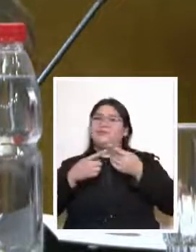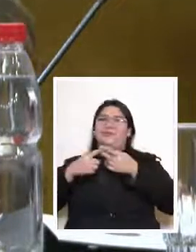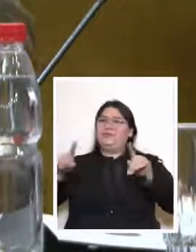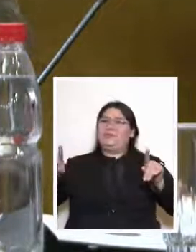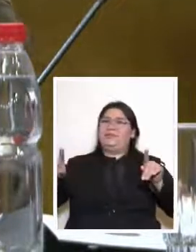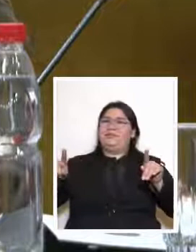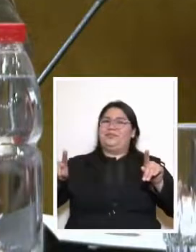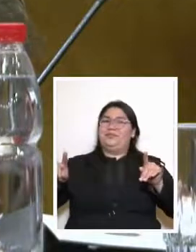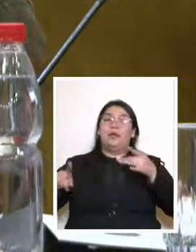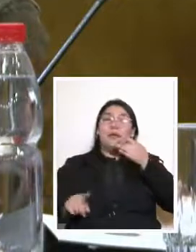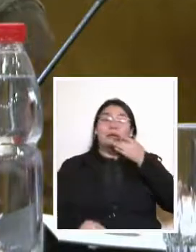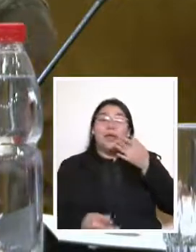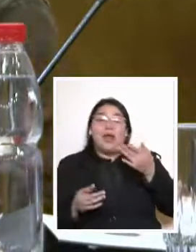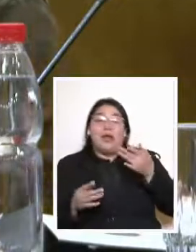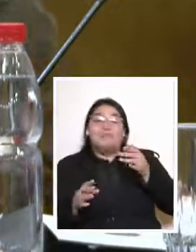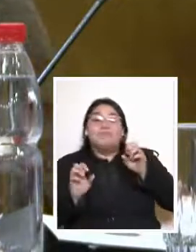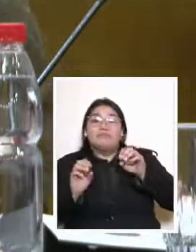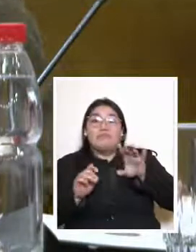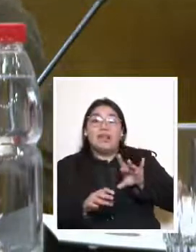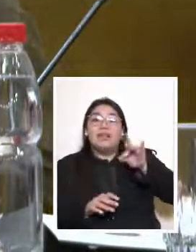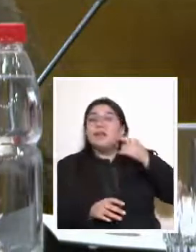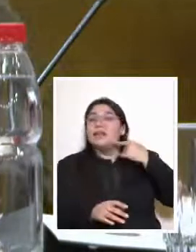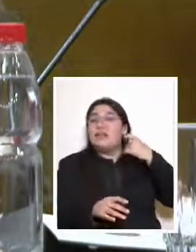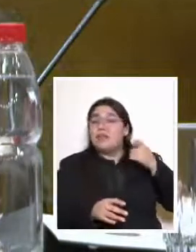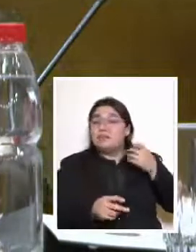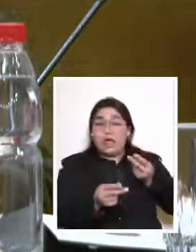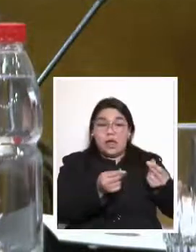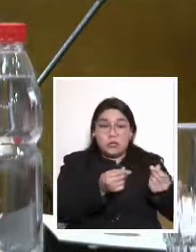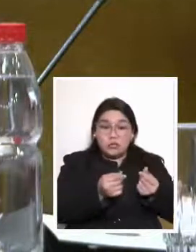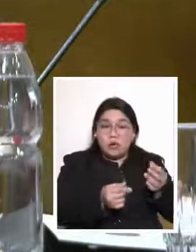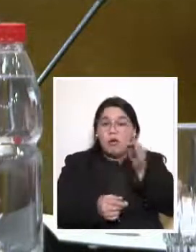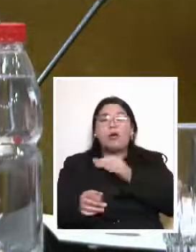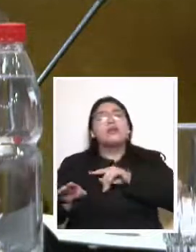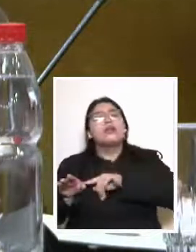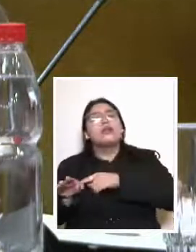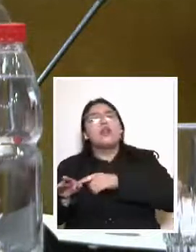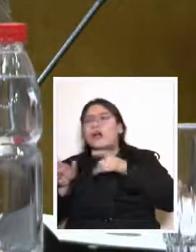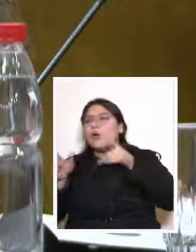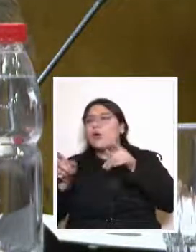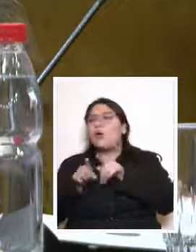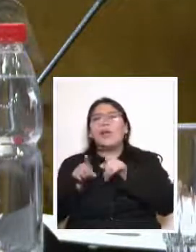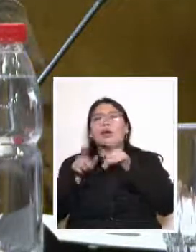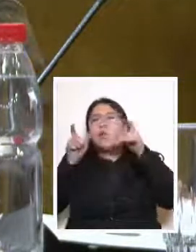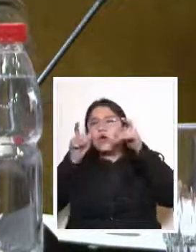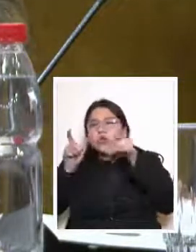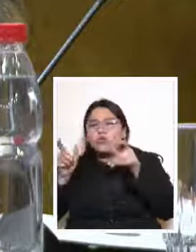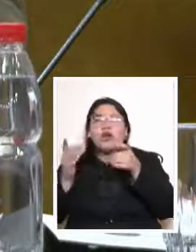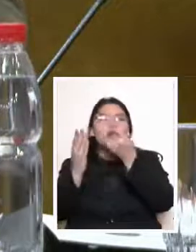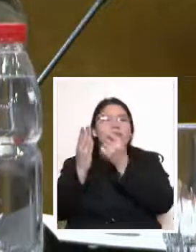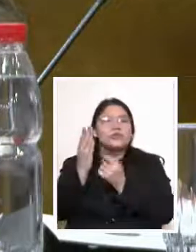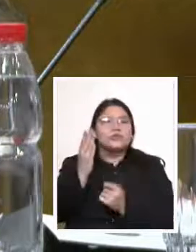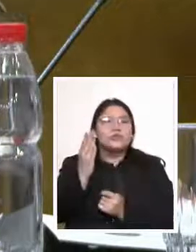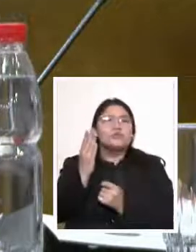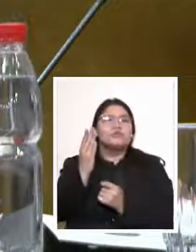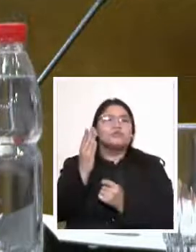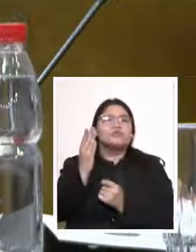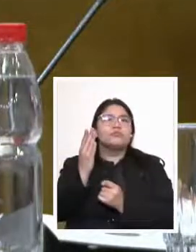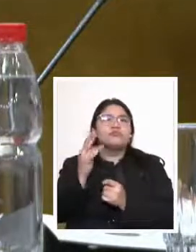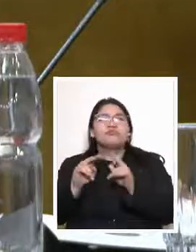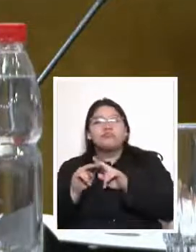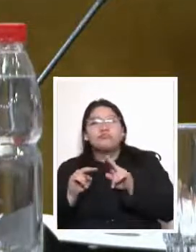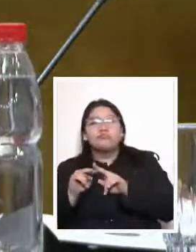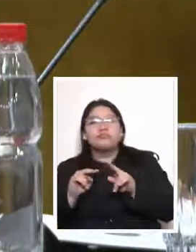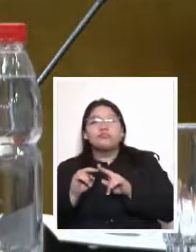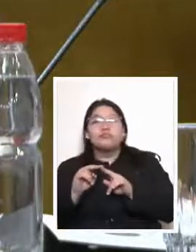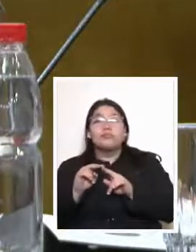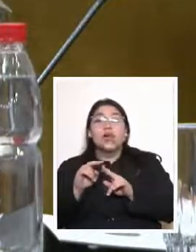es la comercialización de la educación, el mercado, o las tecnologías de control, de evaluación y este ajuste tecnocrático a distancia de los